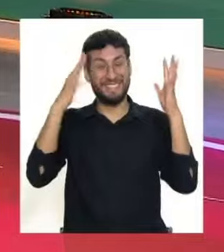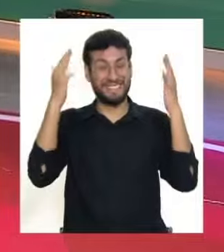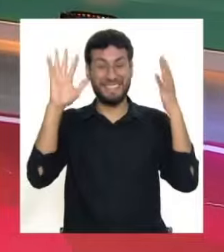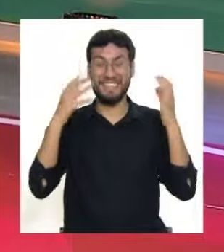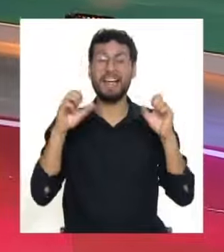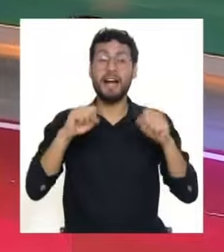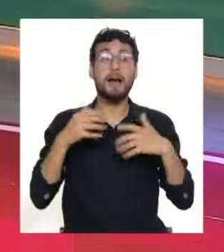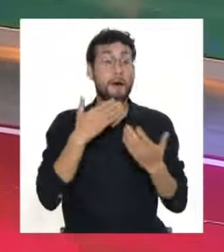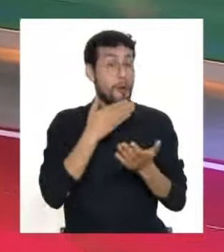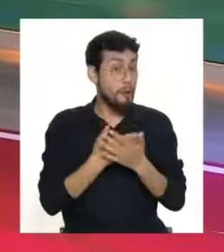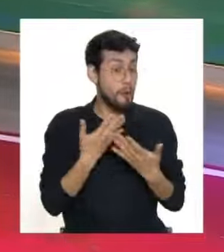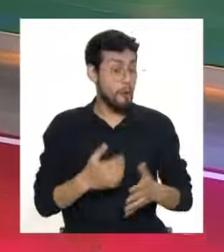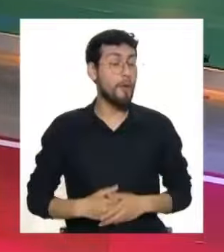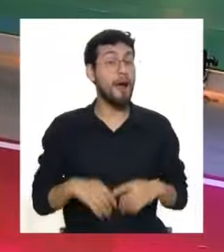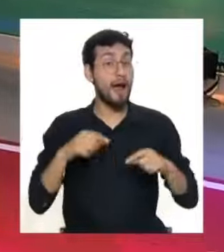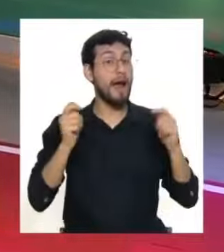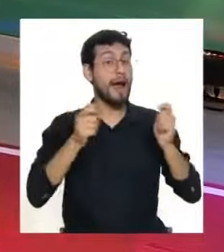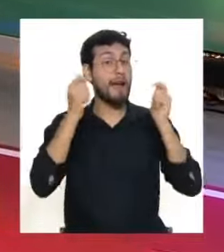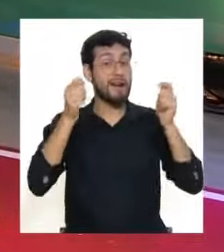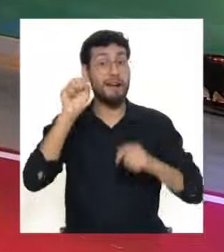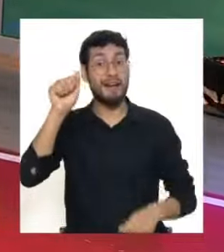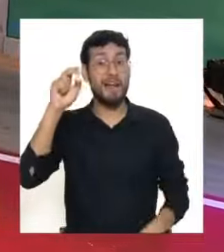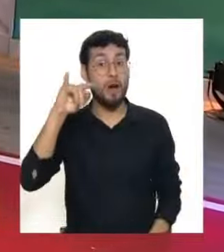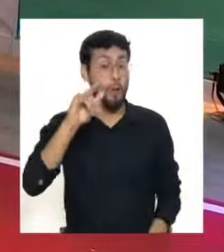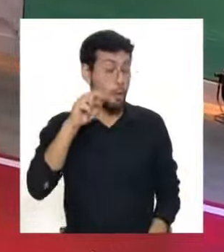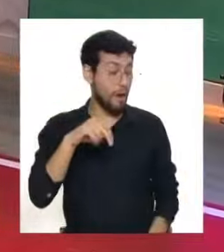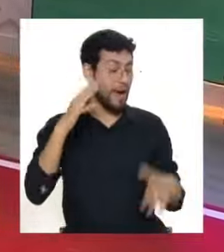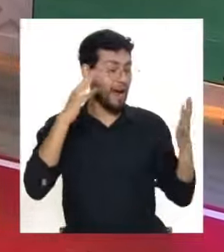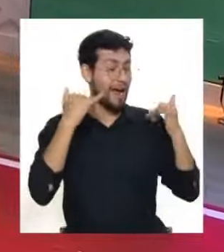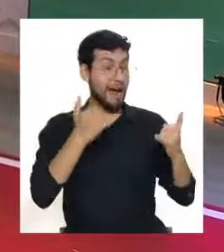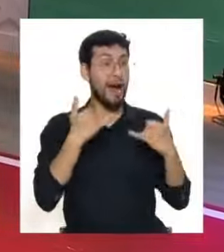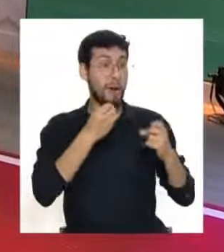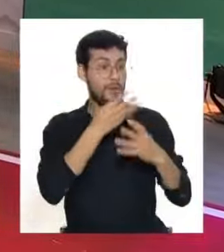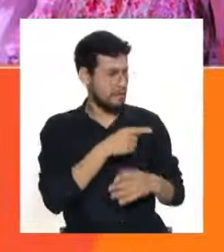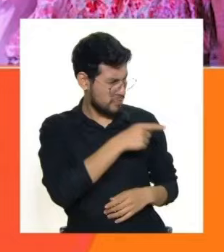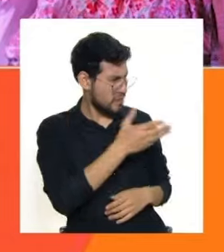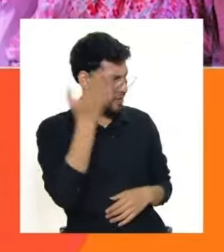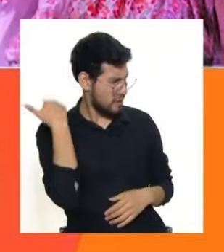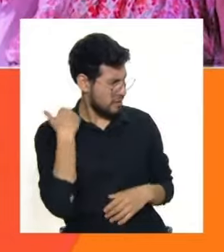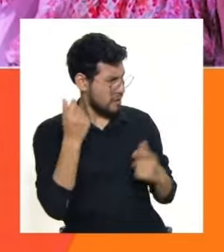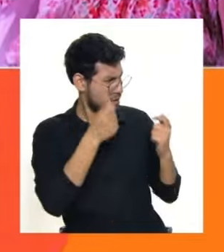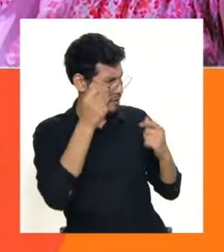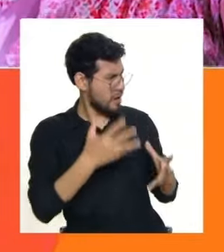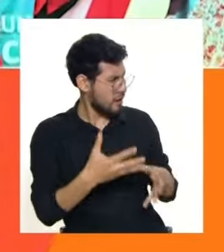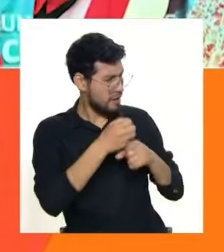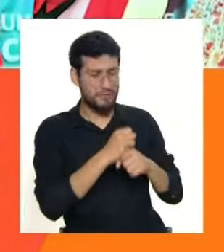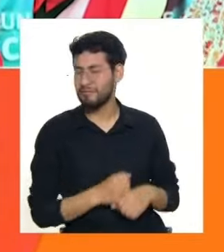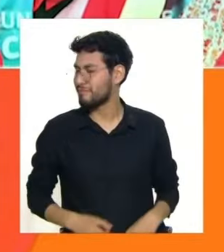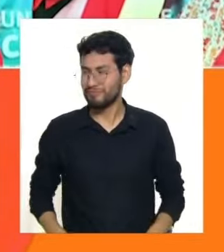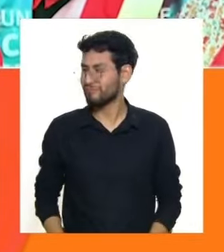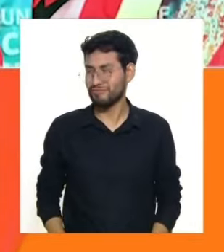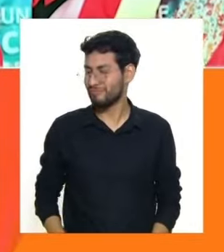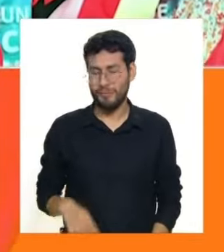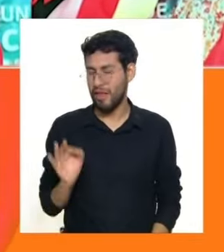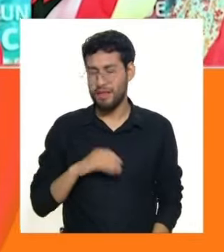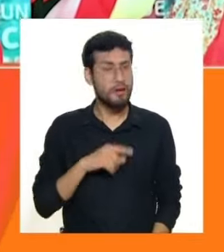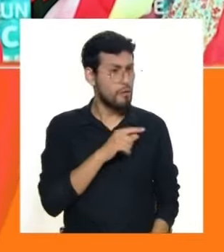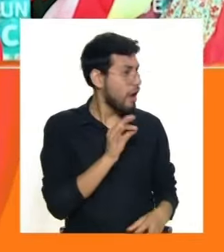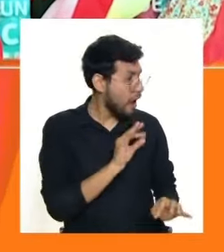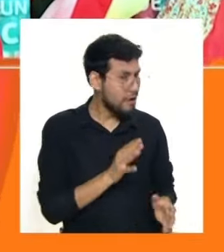Para cerrar con broche de oro la fiesta de San Juan. Eso va a estar bueno. ¿Tú has estado alguna vez en alguna fiesta de San Juan? No, no he tenido la oportunidad.